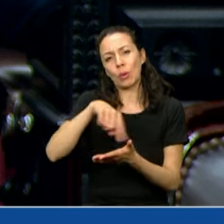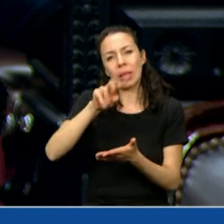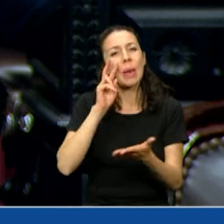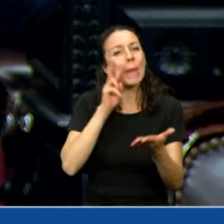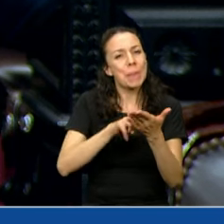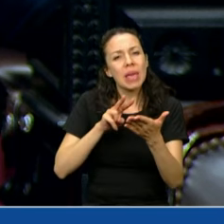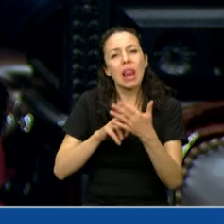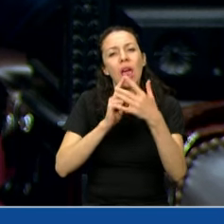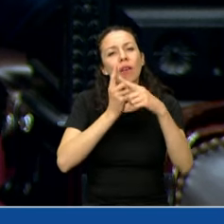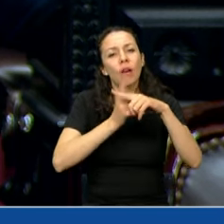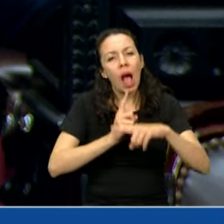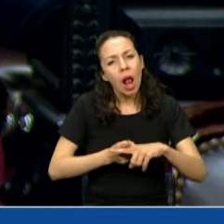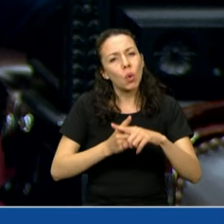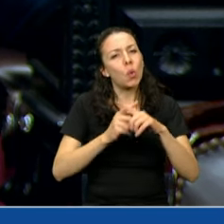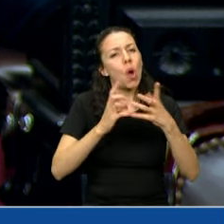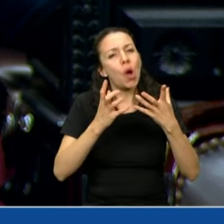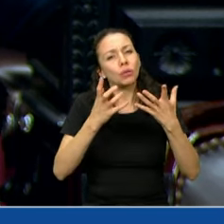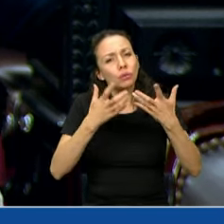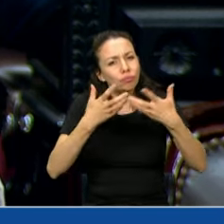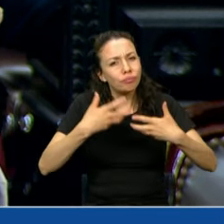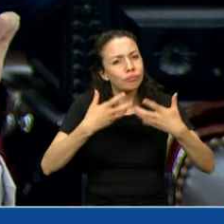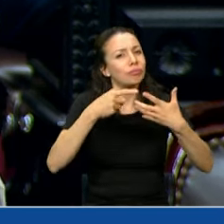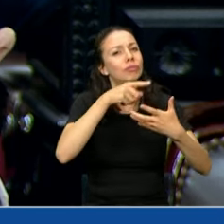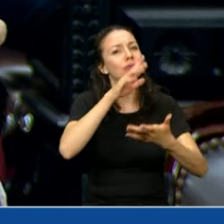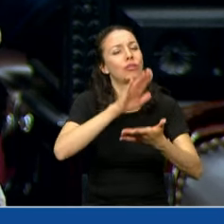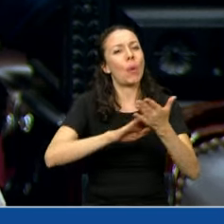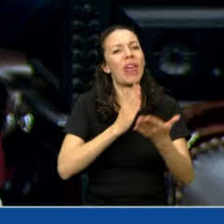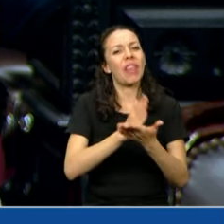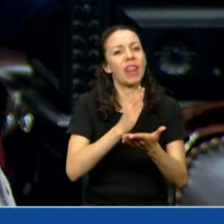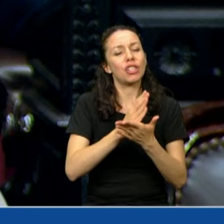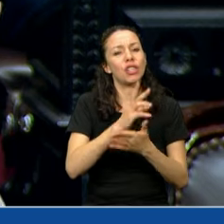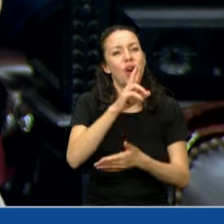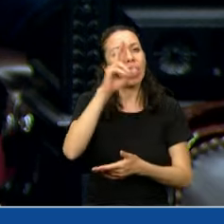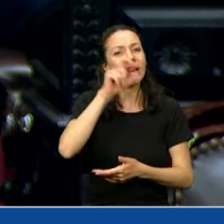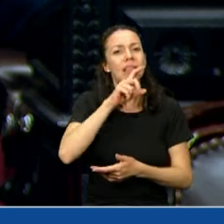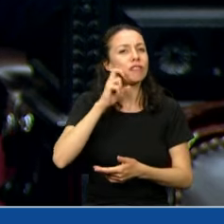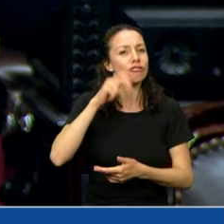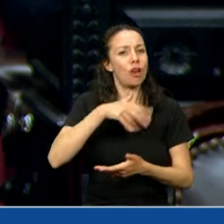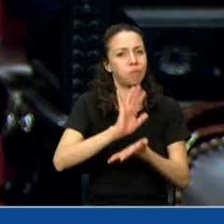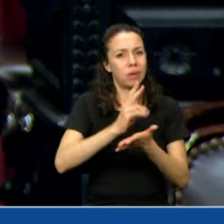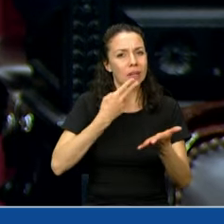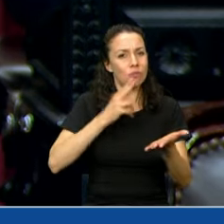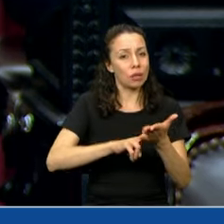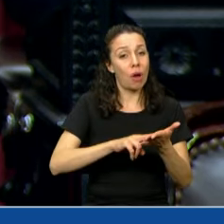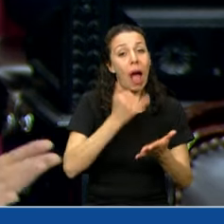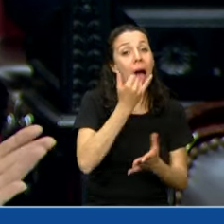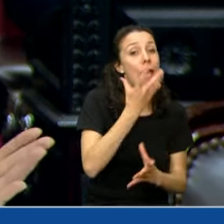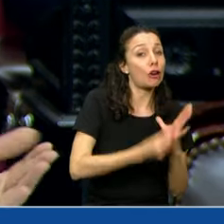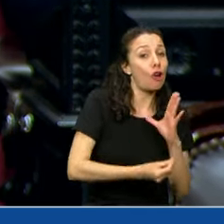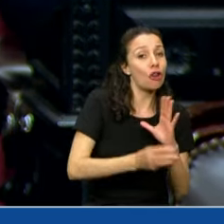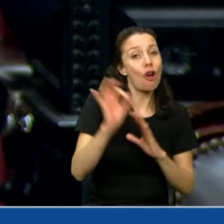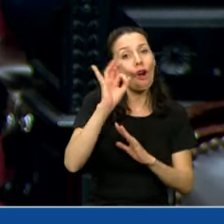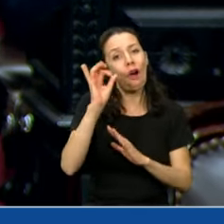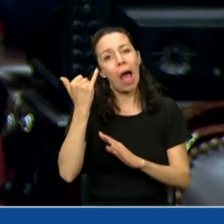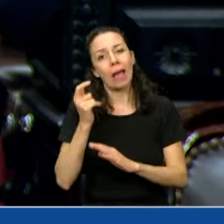retenciones porque Definitivamente hay un error o hay un regalo insisto